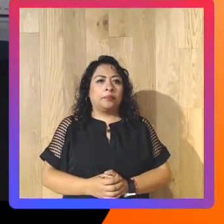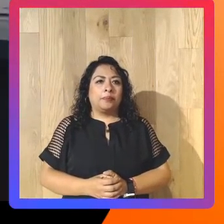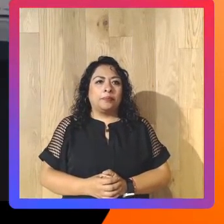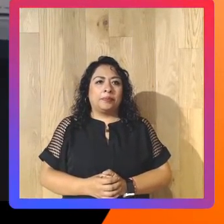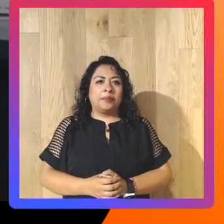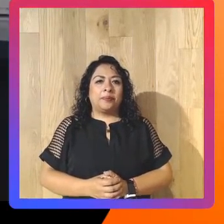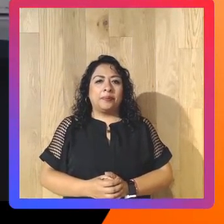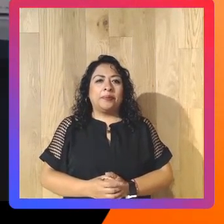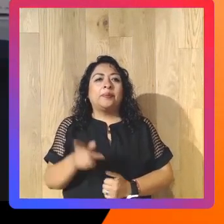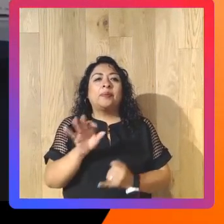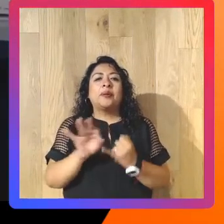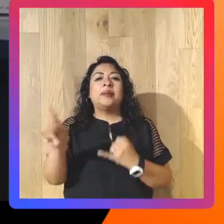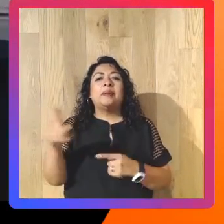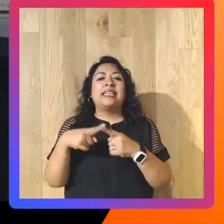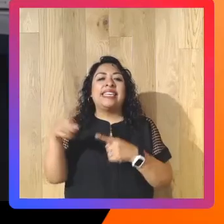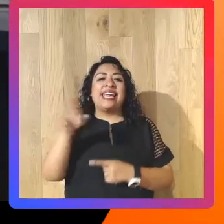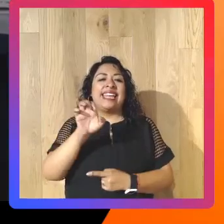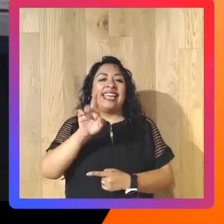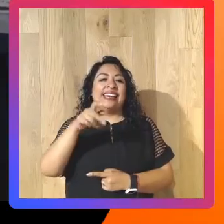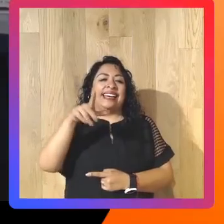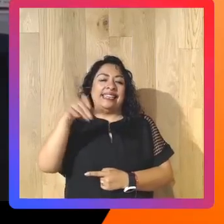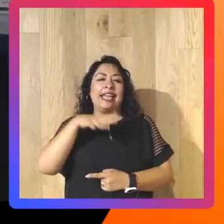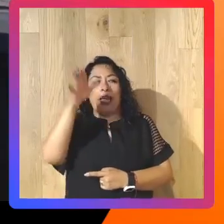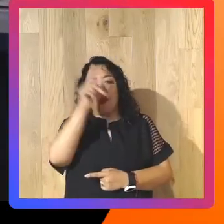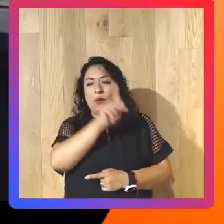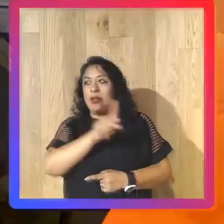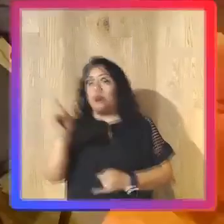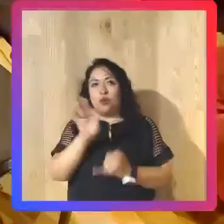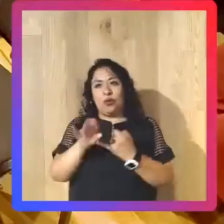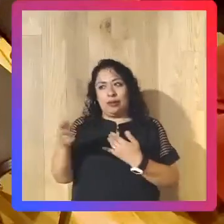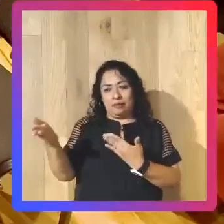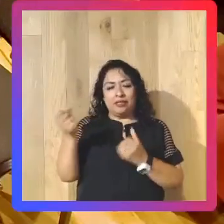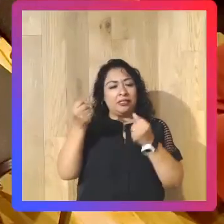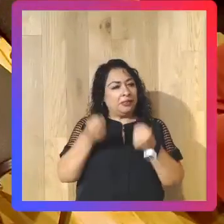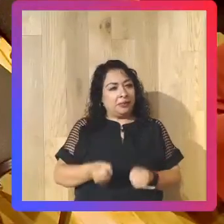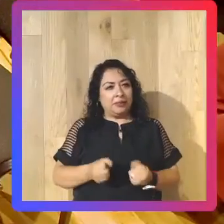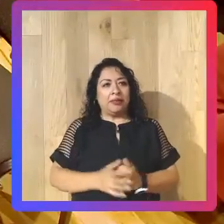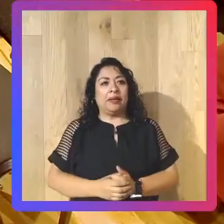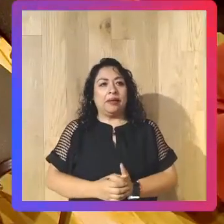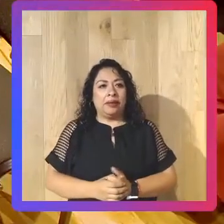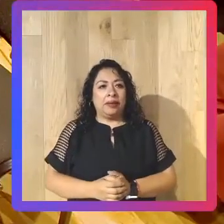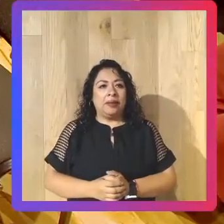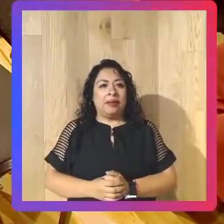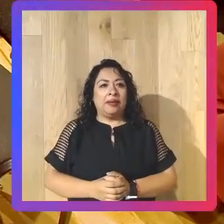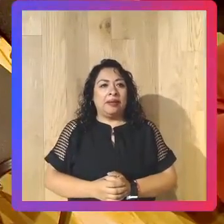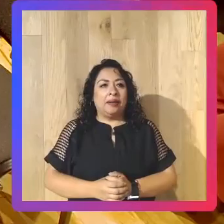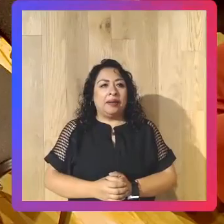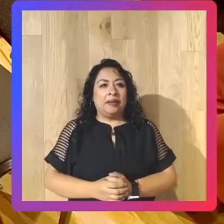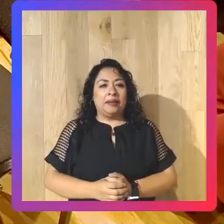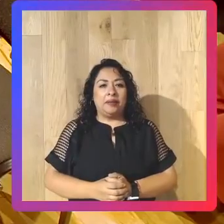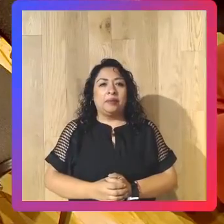Sí, ¿verdad? Coincidimos que es Enrique el que le...